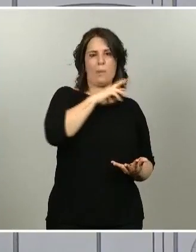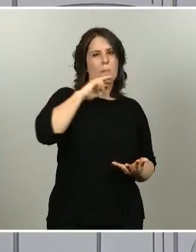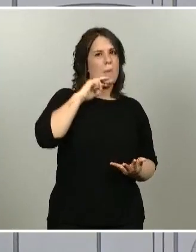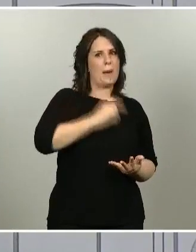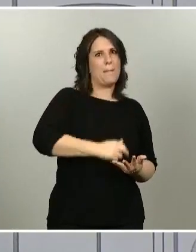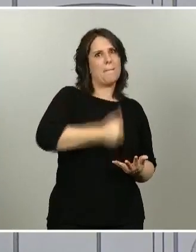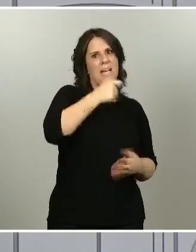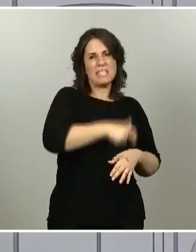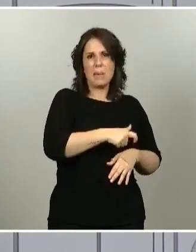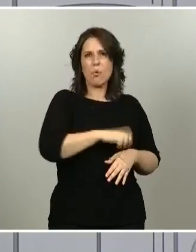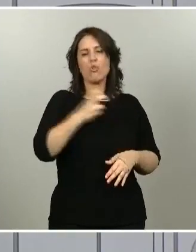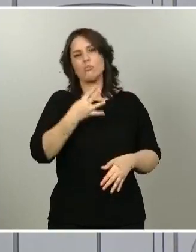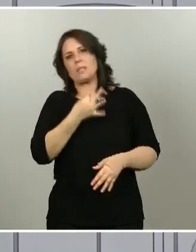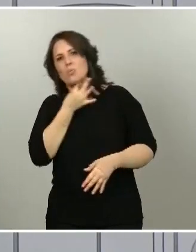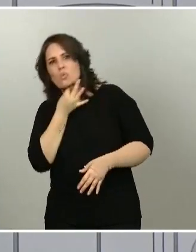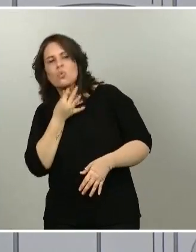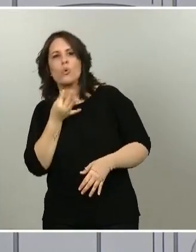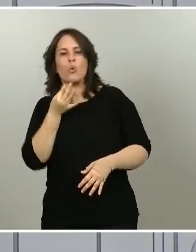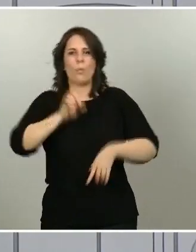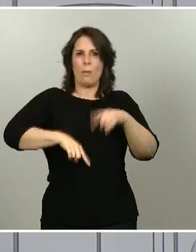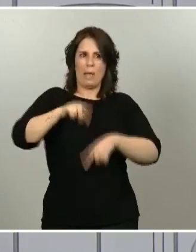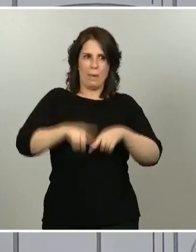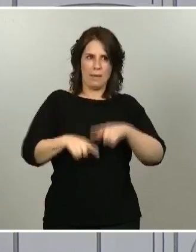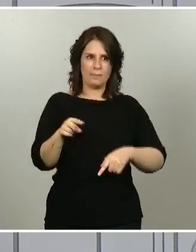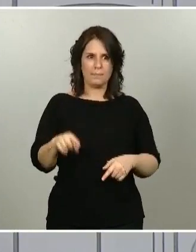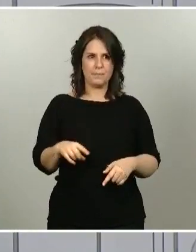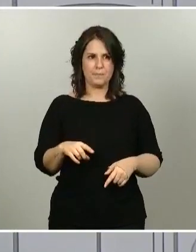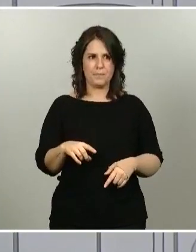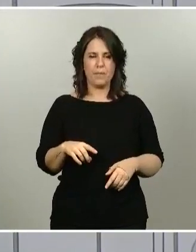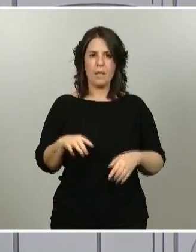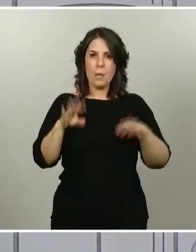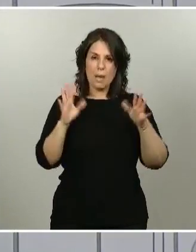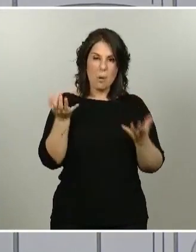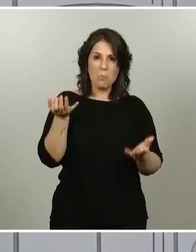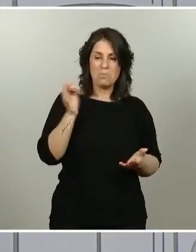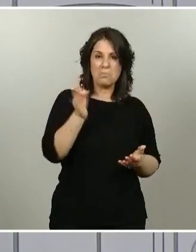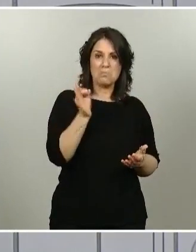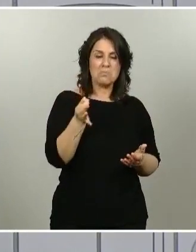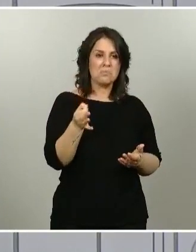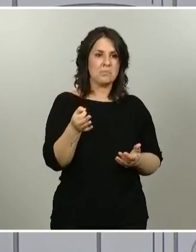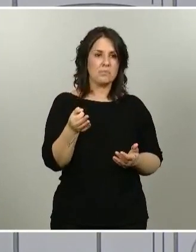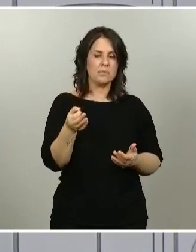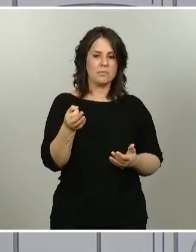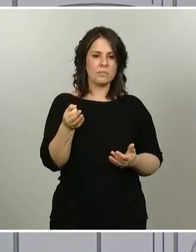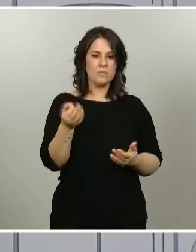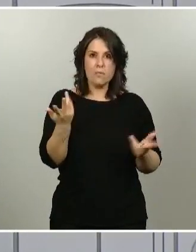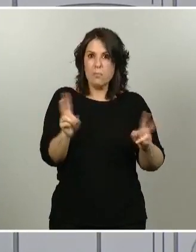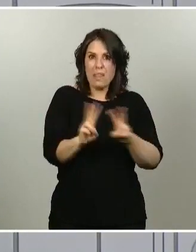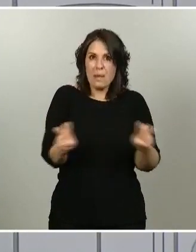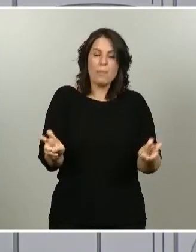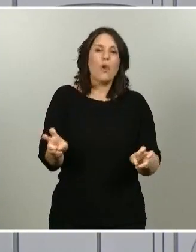justos los materiales, pero sí que es verdad que hay